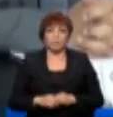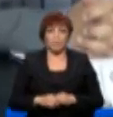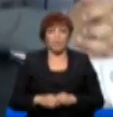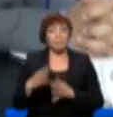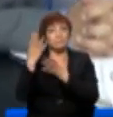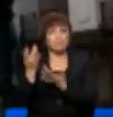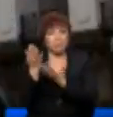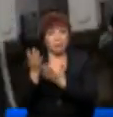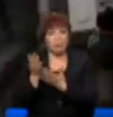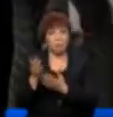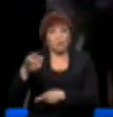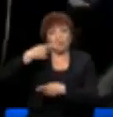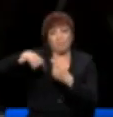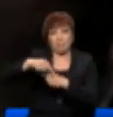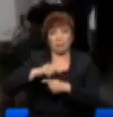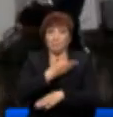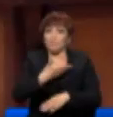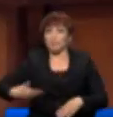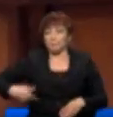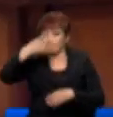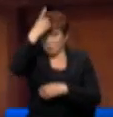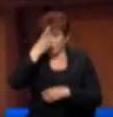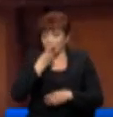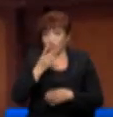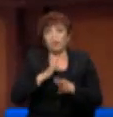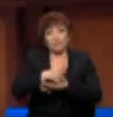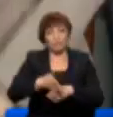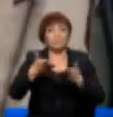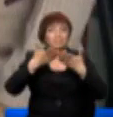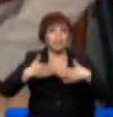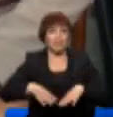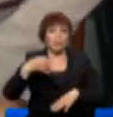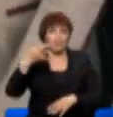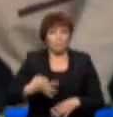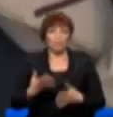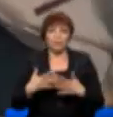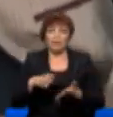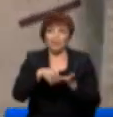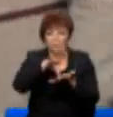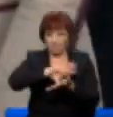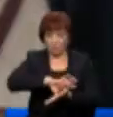que retorne el veto del Ejecutivo y que culmine con el proceso del órgano legislativo para entonces